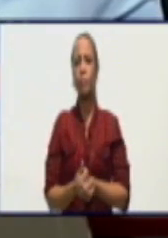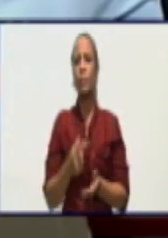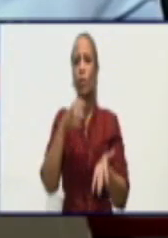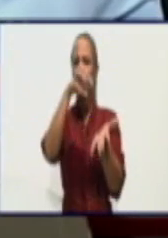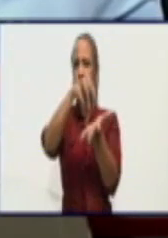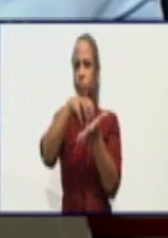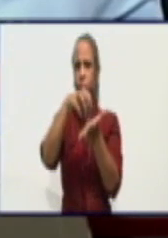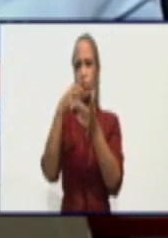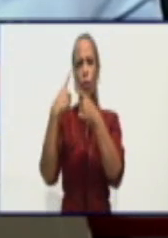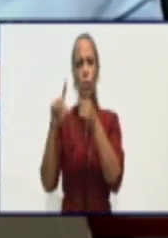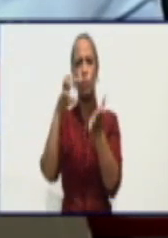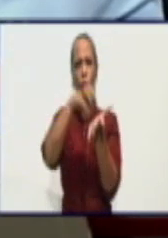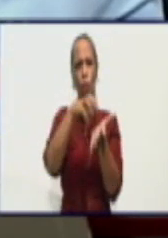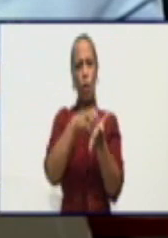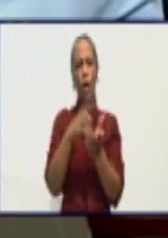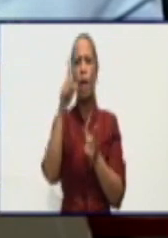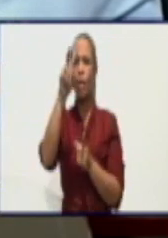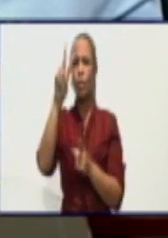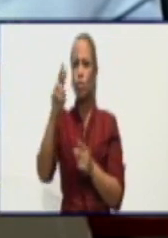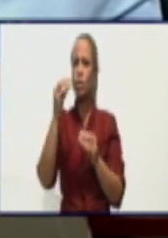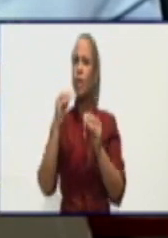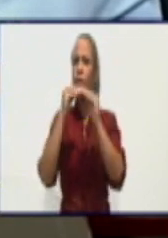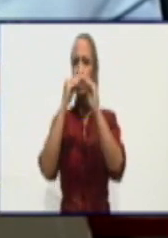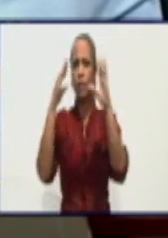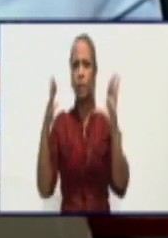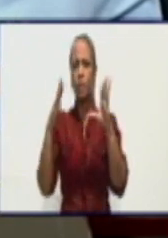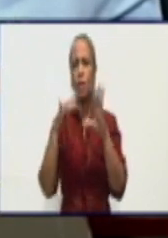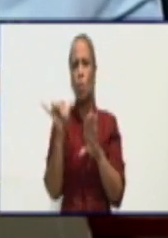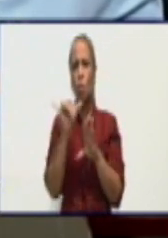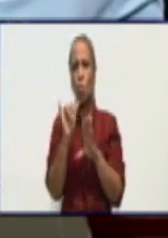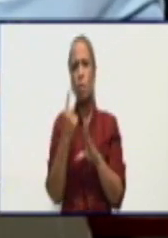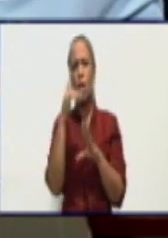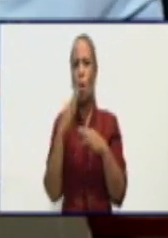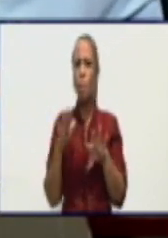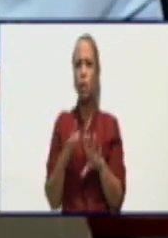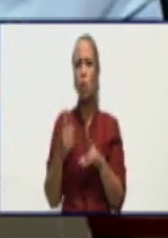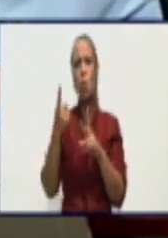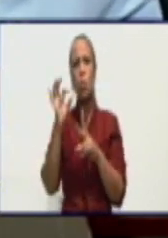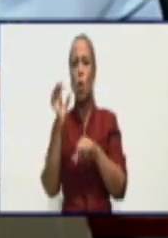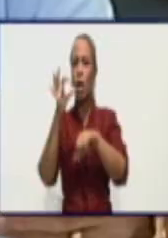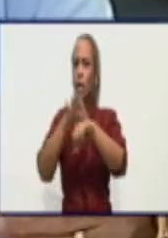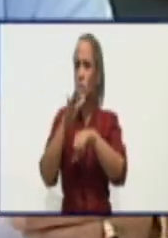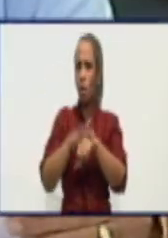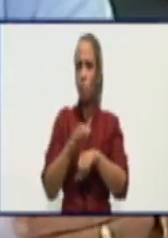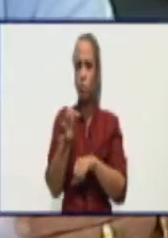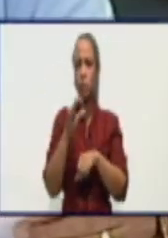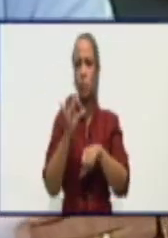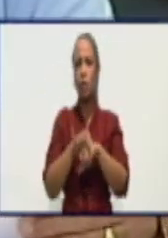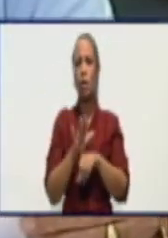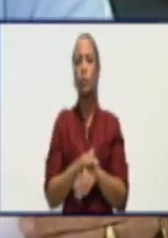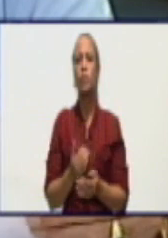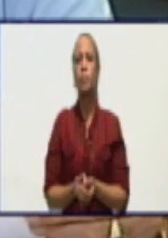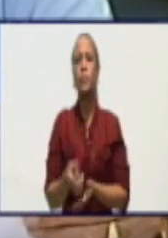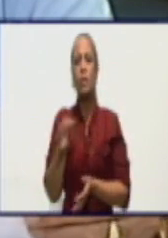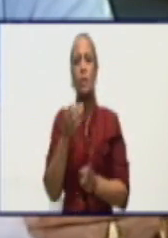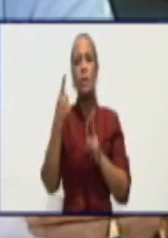12:43 del día, que duró 1 hora. Eso para podar y el cambio de poste en el municipio de Río Cauto. Ahora, en la subestación 110 KB de